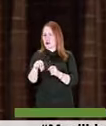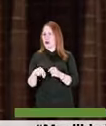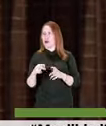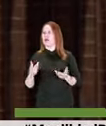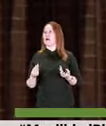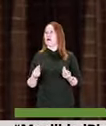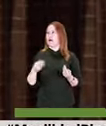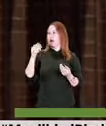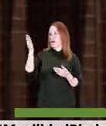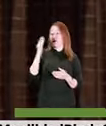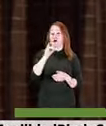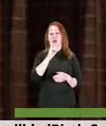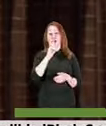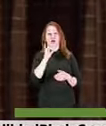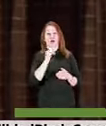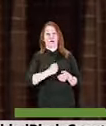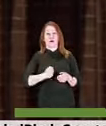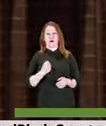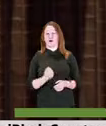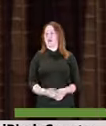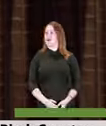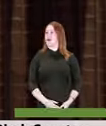para el IDU, por favor.